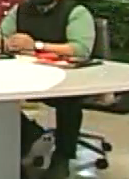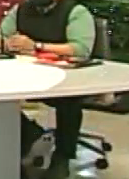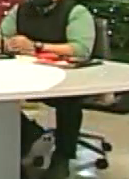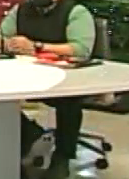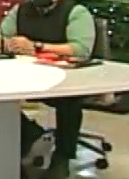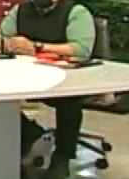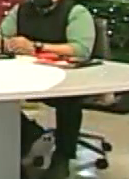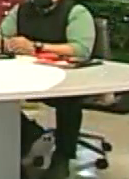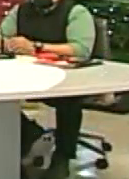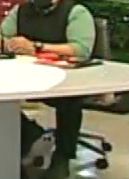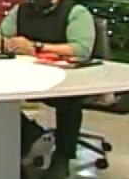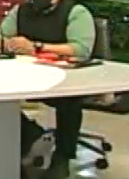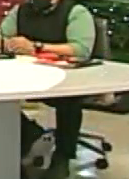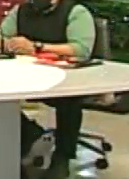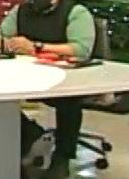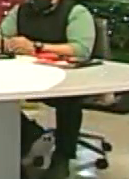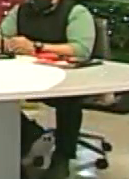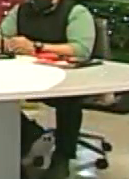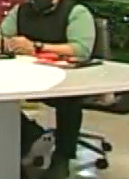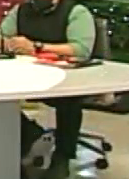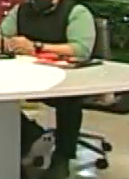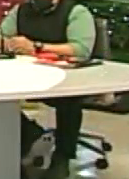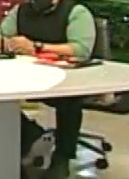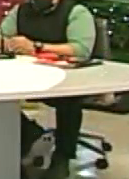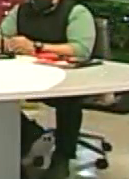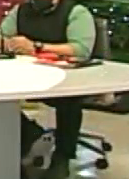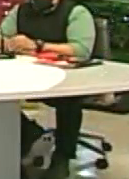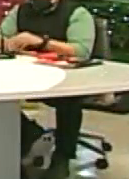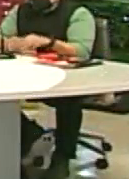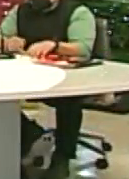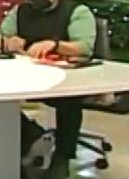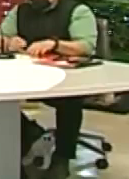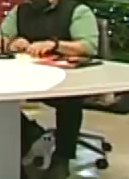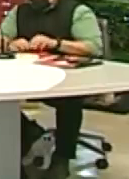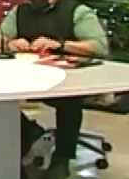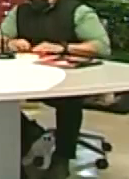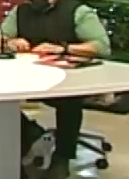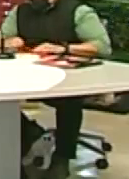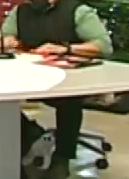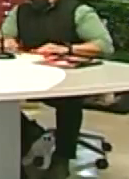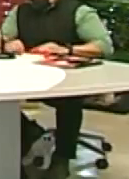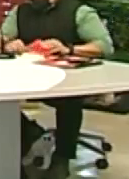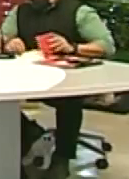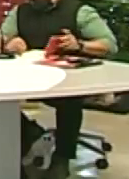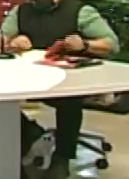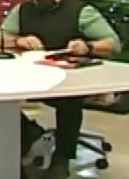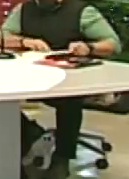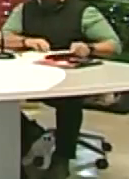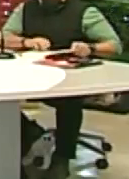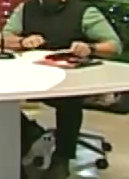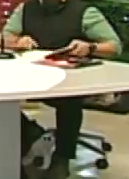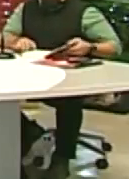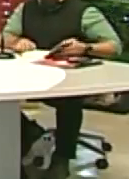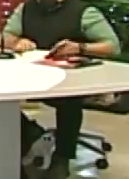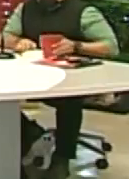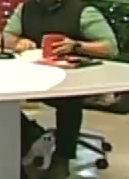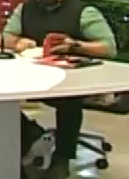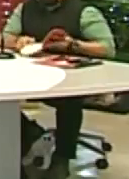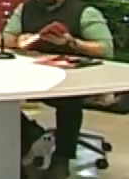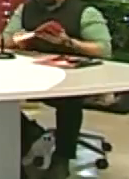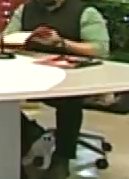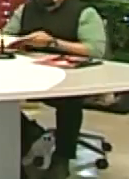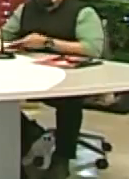la clase obrera, con los productores del campo. Hoy tenemos cosas bien interesantes que mostrar para